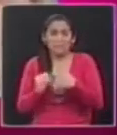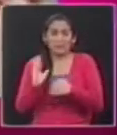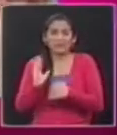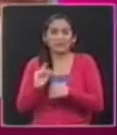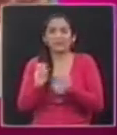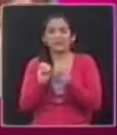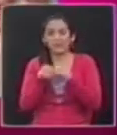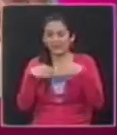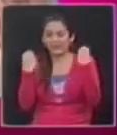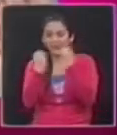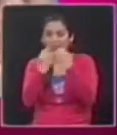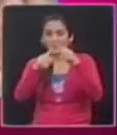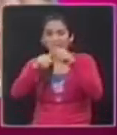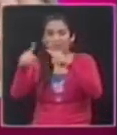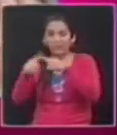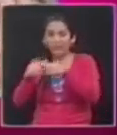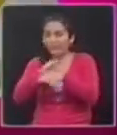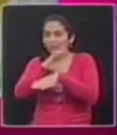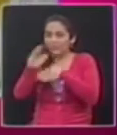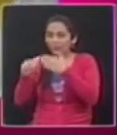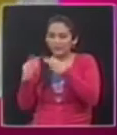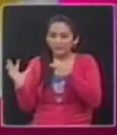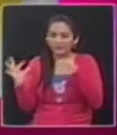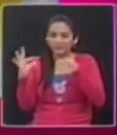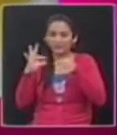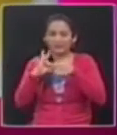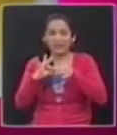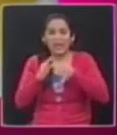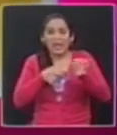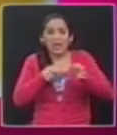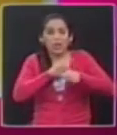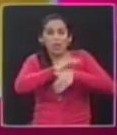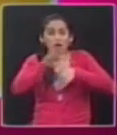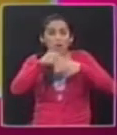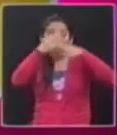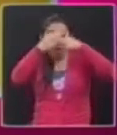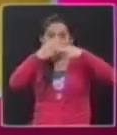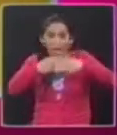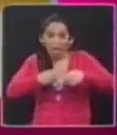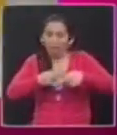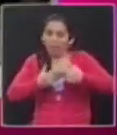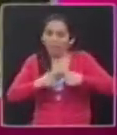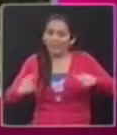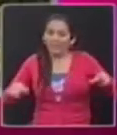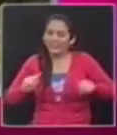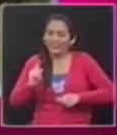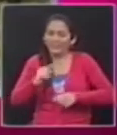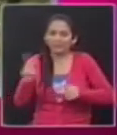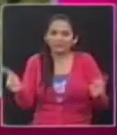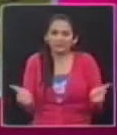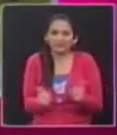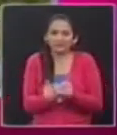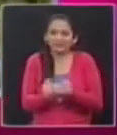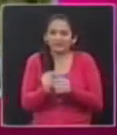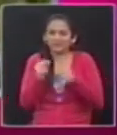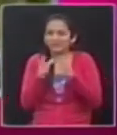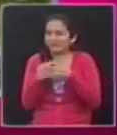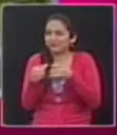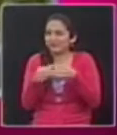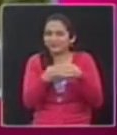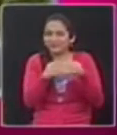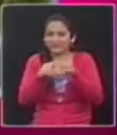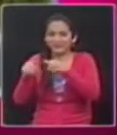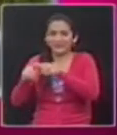este momento pues resultaría bastante largo también irlos comentando. Tenemos también una serie de apoyos